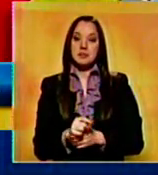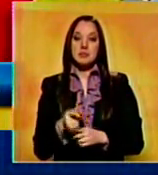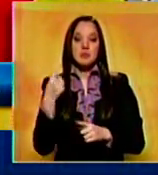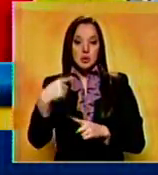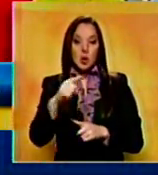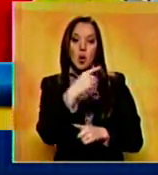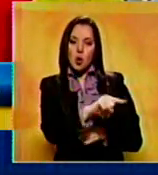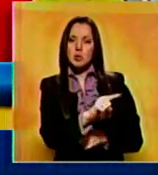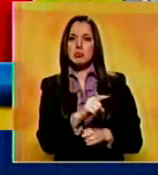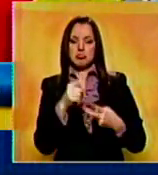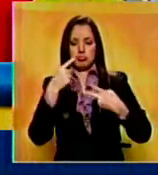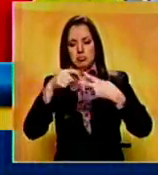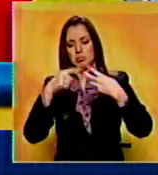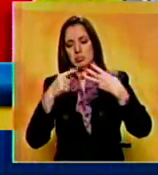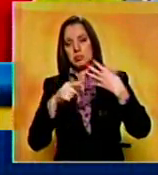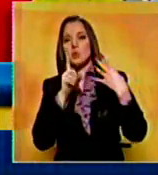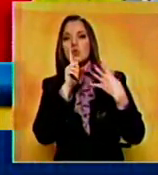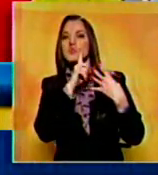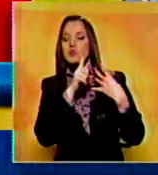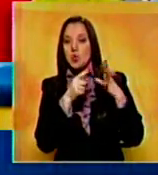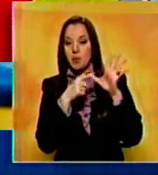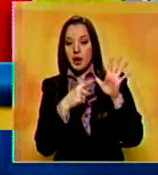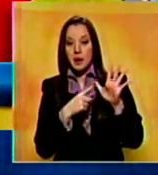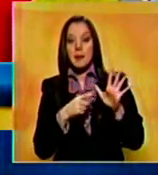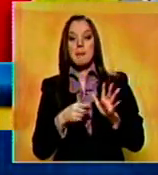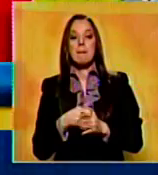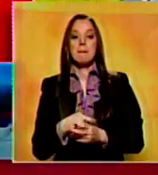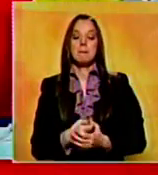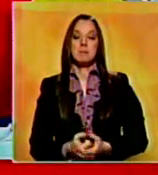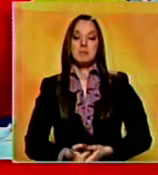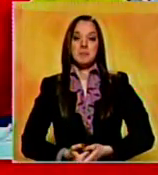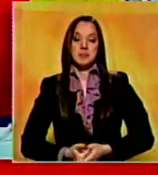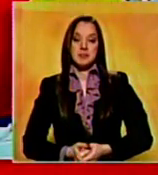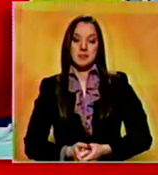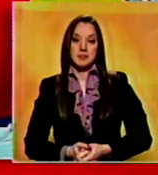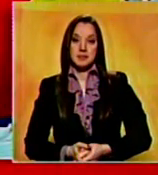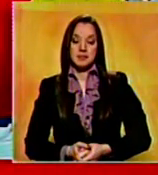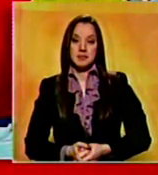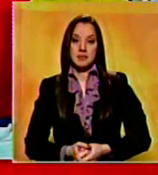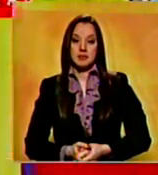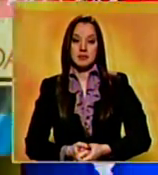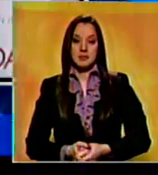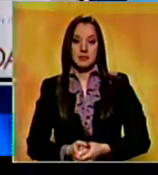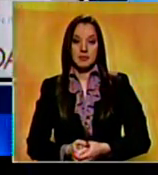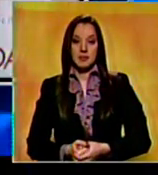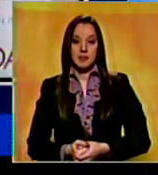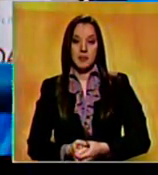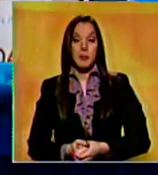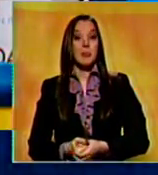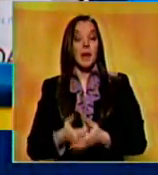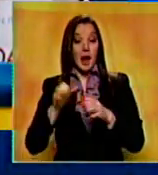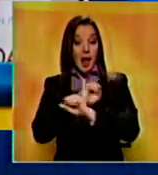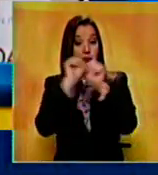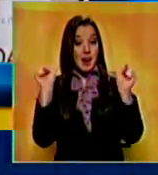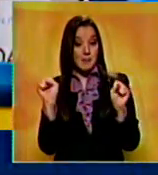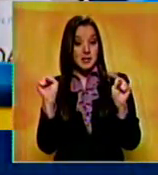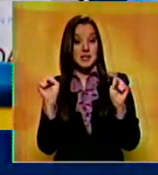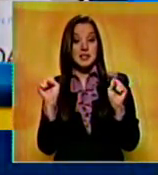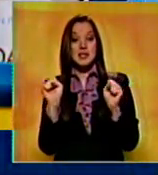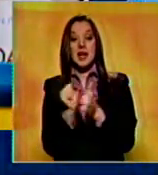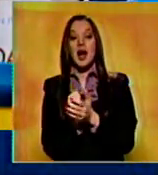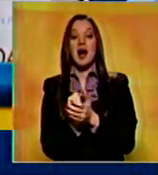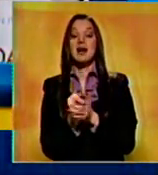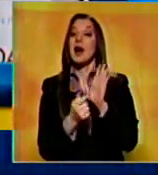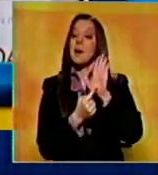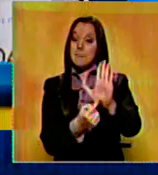Chourio, Rafael Romo, Franklin Lucena, Reni Vega, Joan de Orozco y Jeffren Vargas. Y esta mañana el Genoa